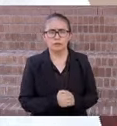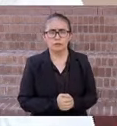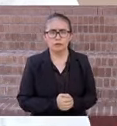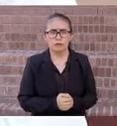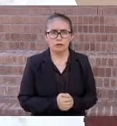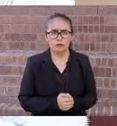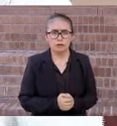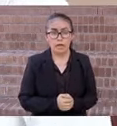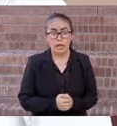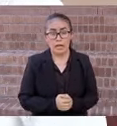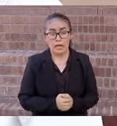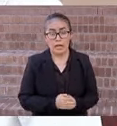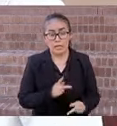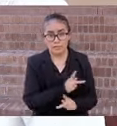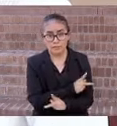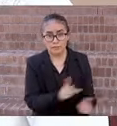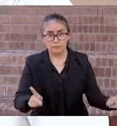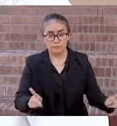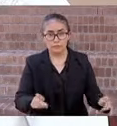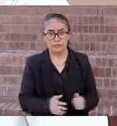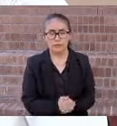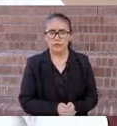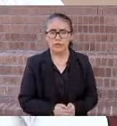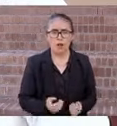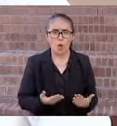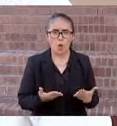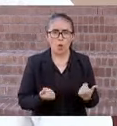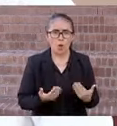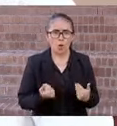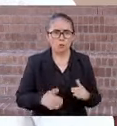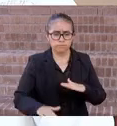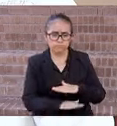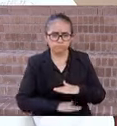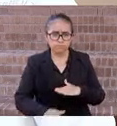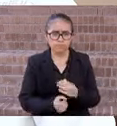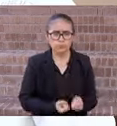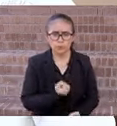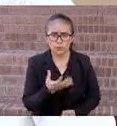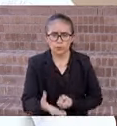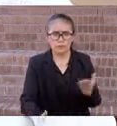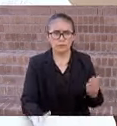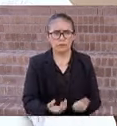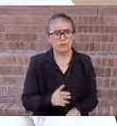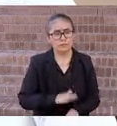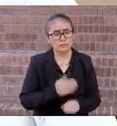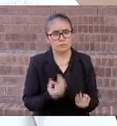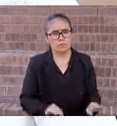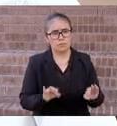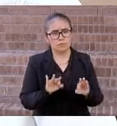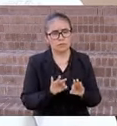faltar al pueblo lo básico lo indispensable